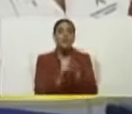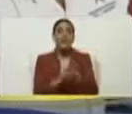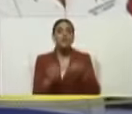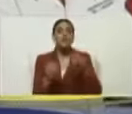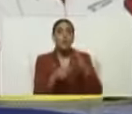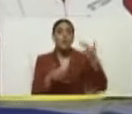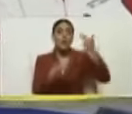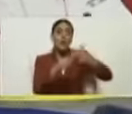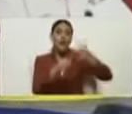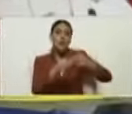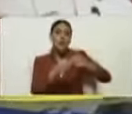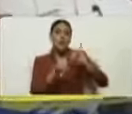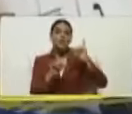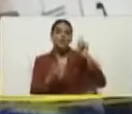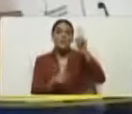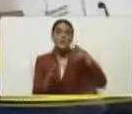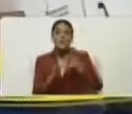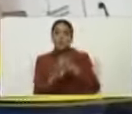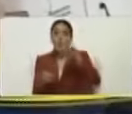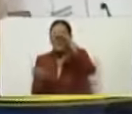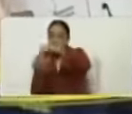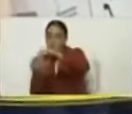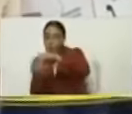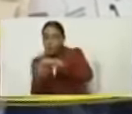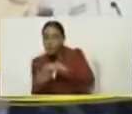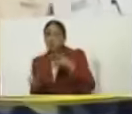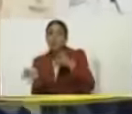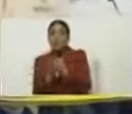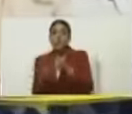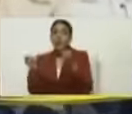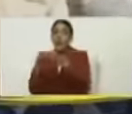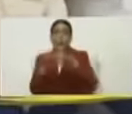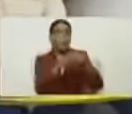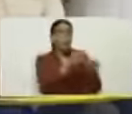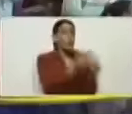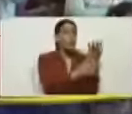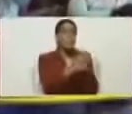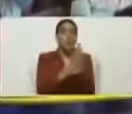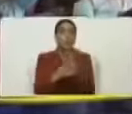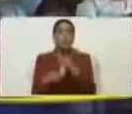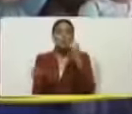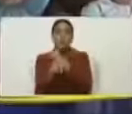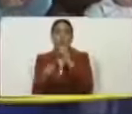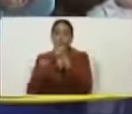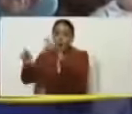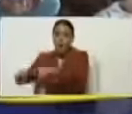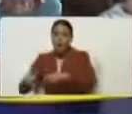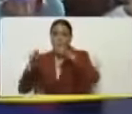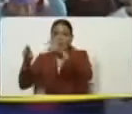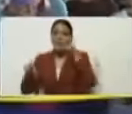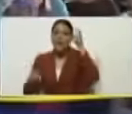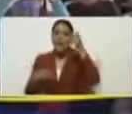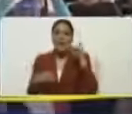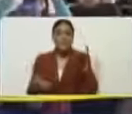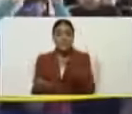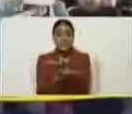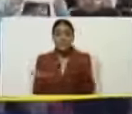combustible y fertilizantes para los sectores productivos, campesinos,